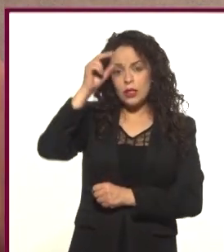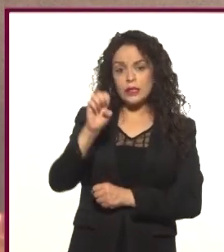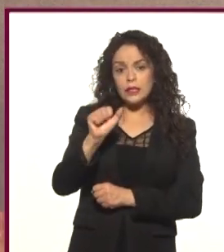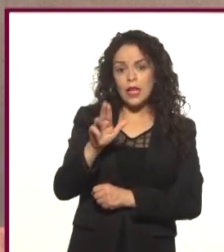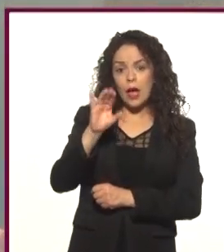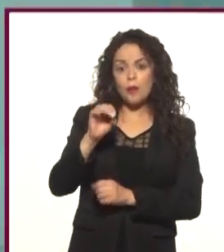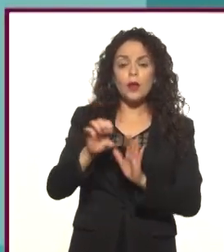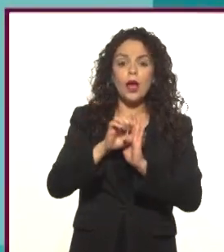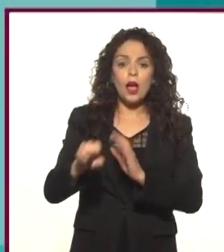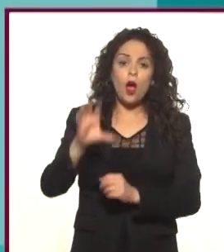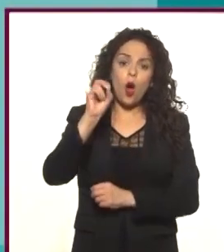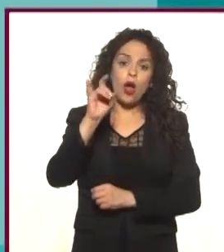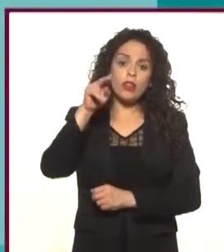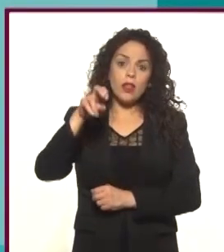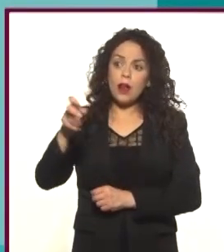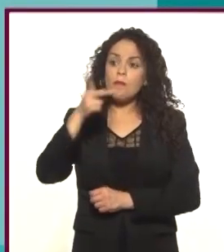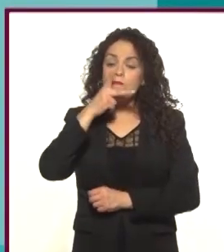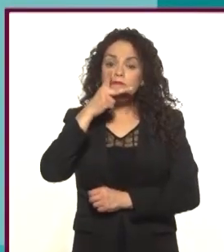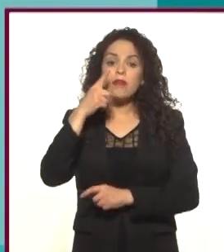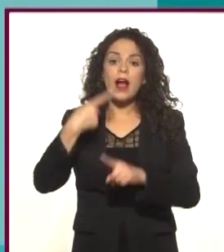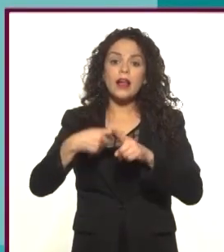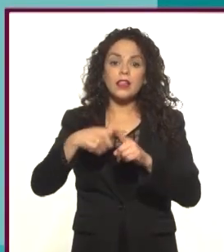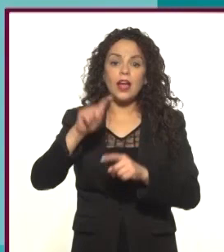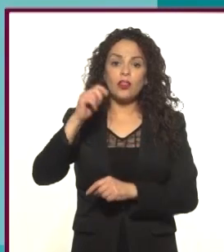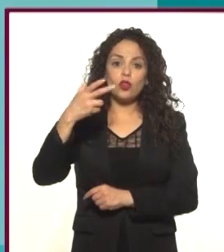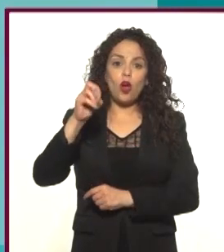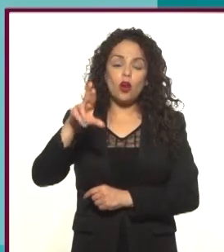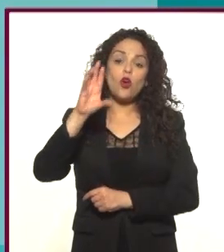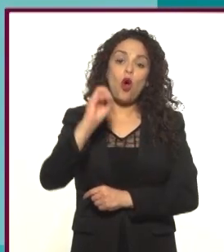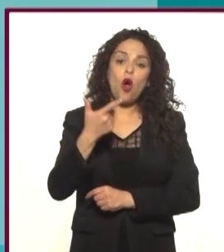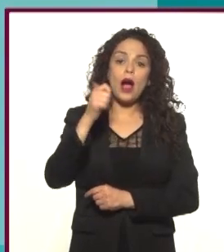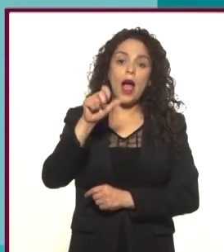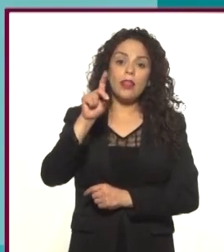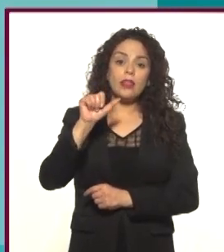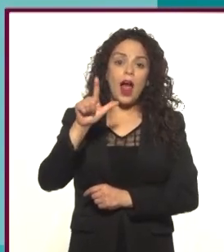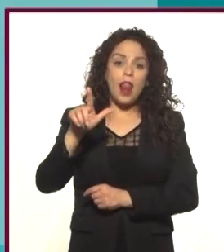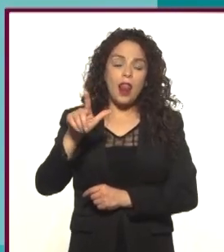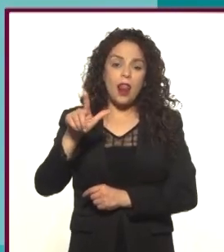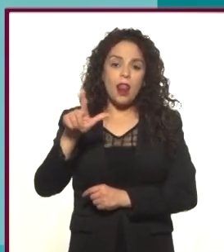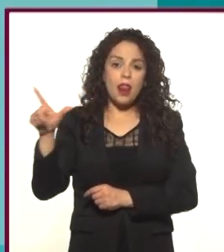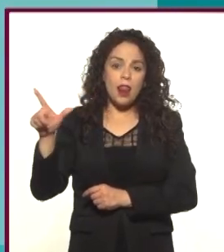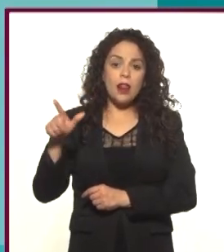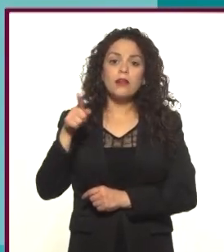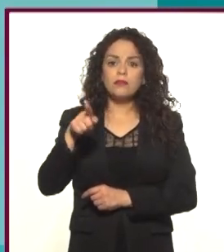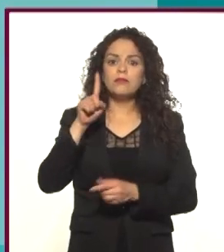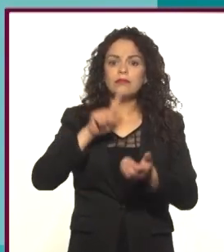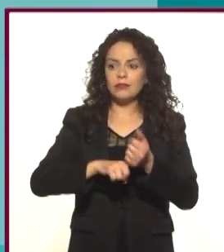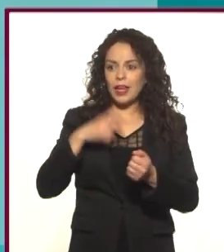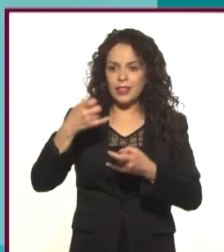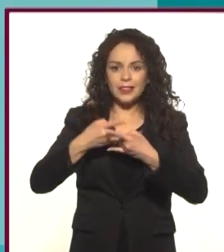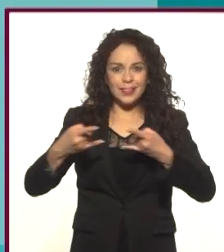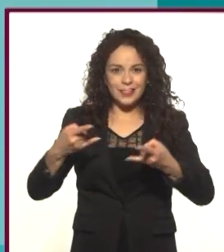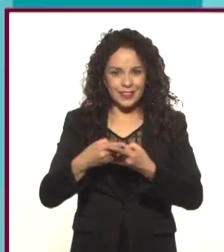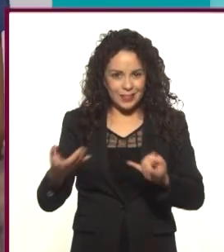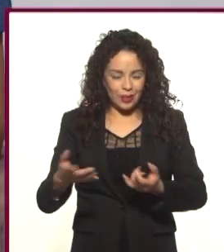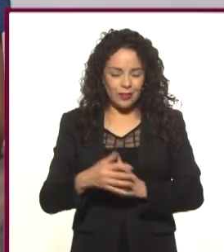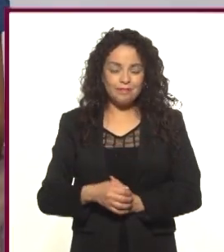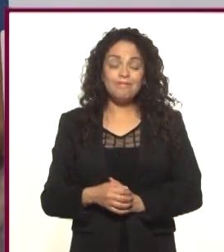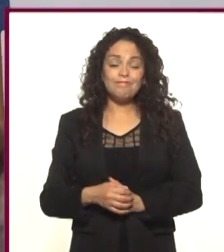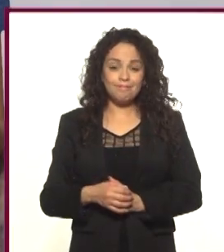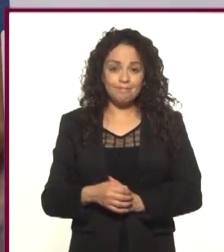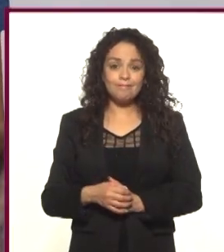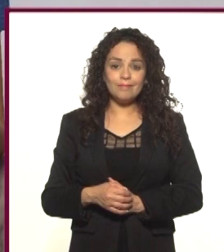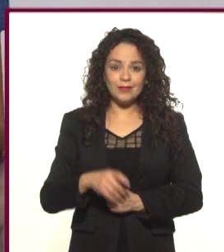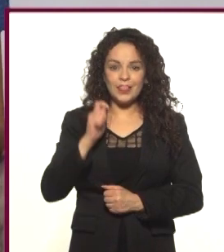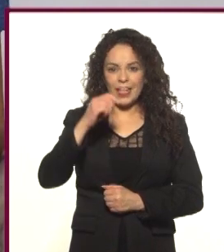los que podríamos mencionar a Odín, el padre de Thor, o Gandalf en las historias escritas por J.R.R. Tolkien. Se les conoce